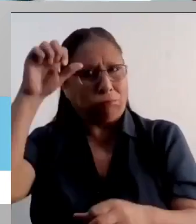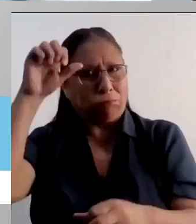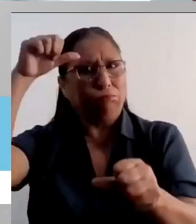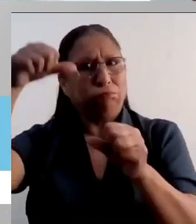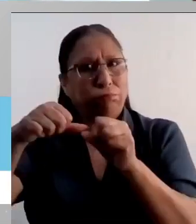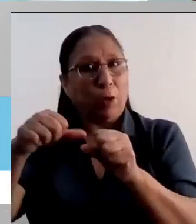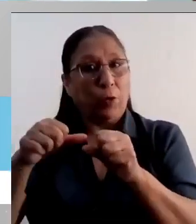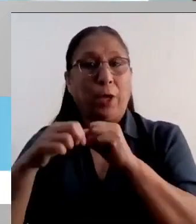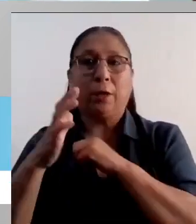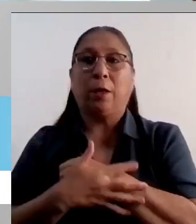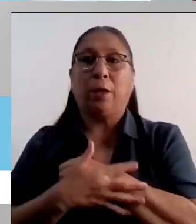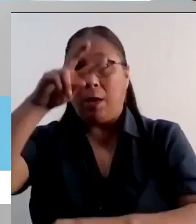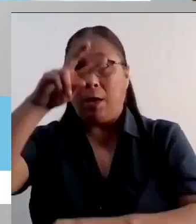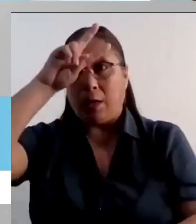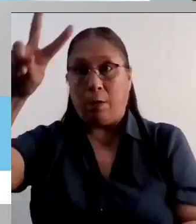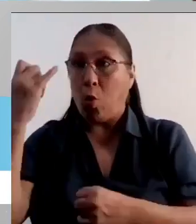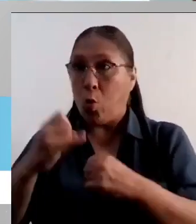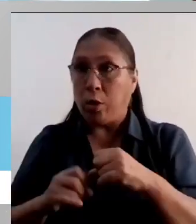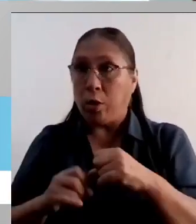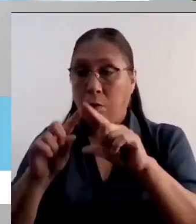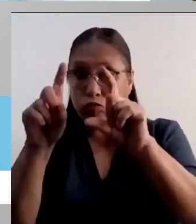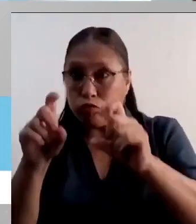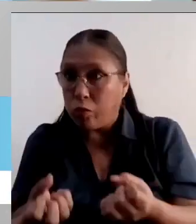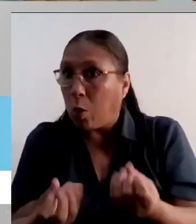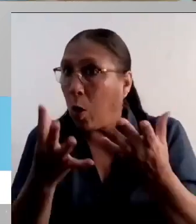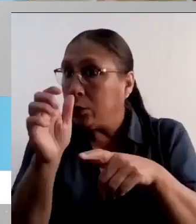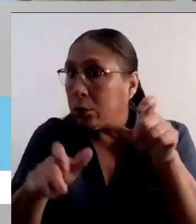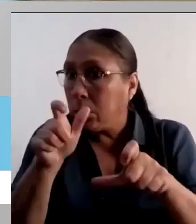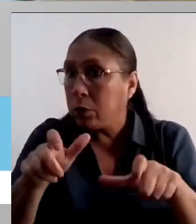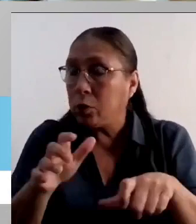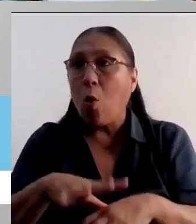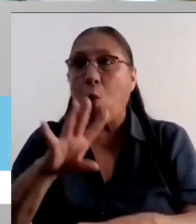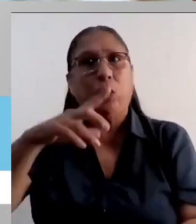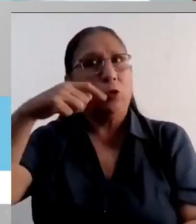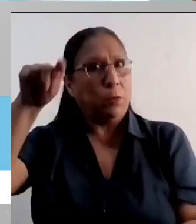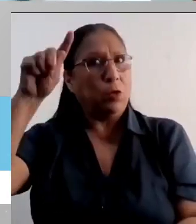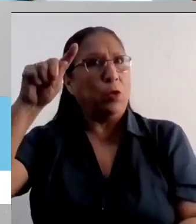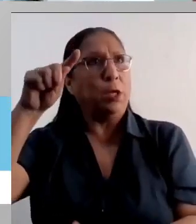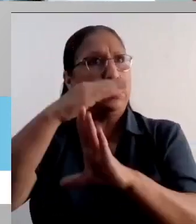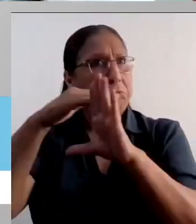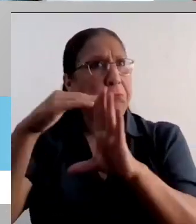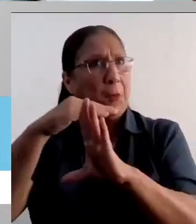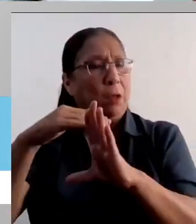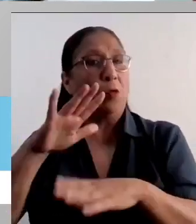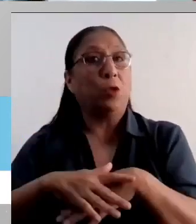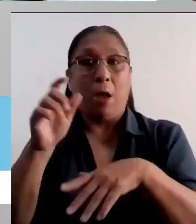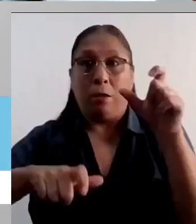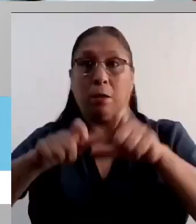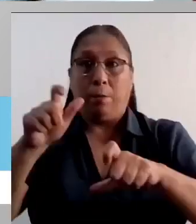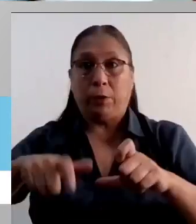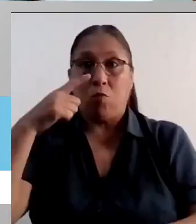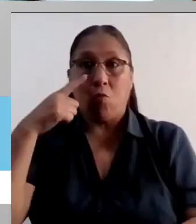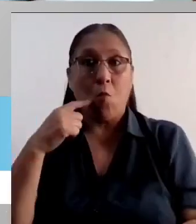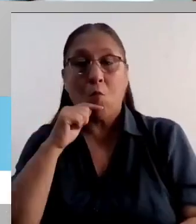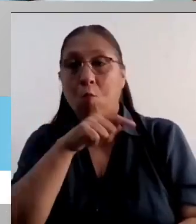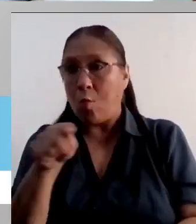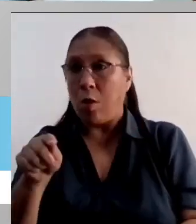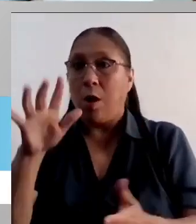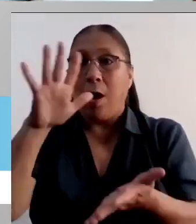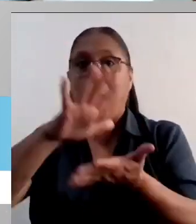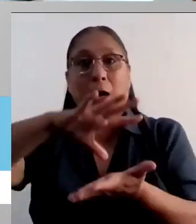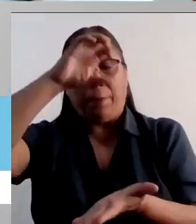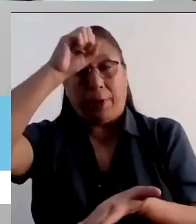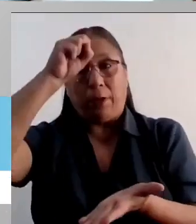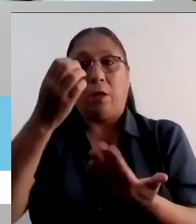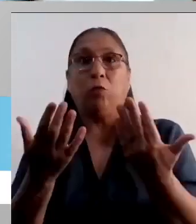en el Perú, de acuerdo al último censo, alrededor de 4,5 millones de ciudadanos y ciudadanas han aprendido a